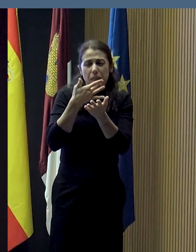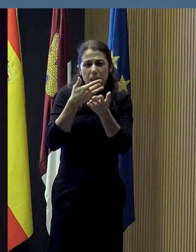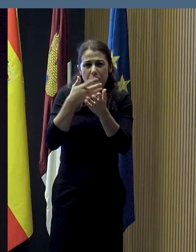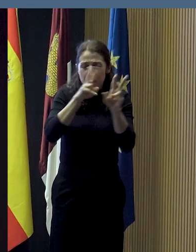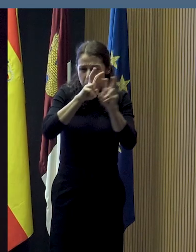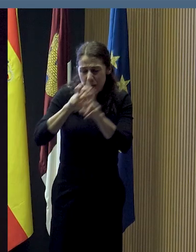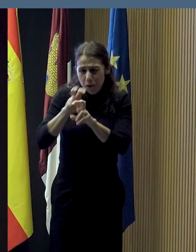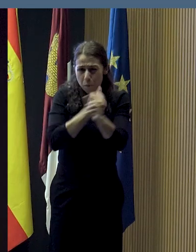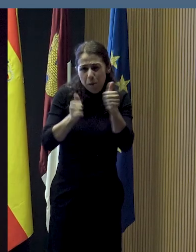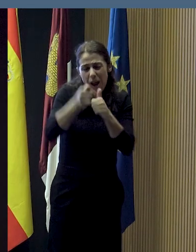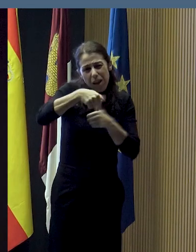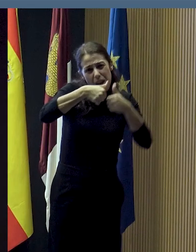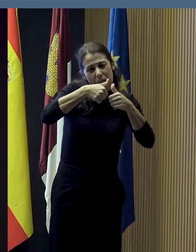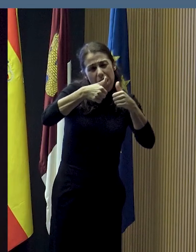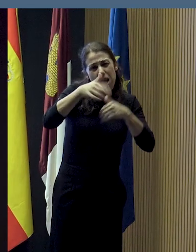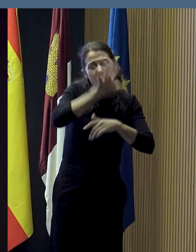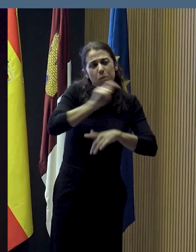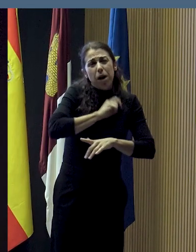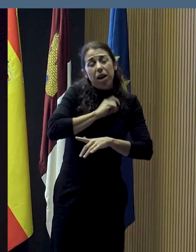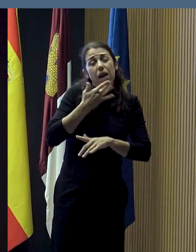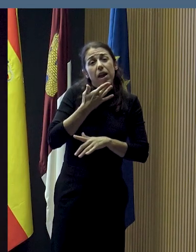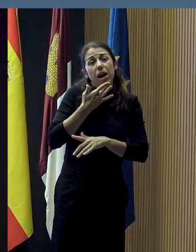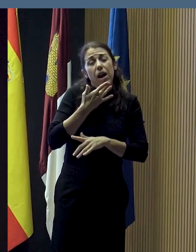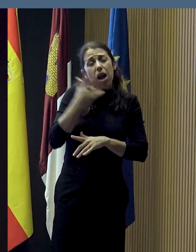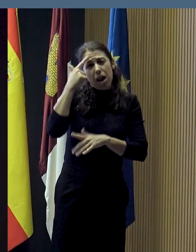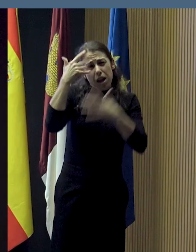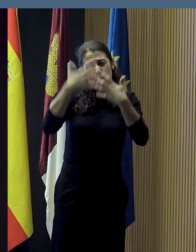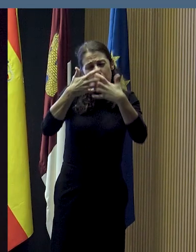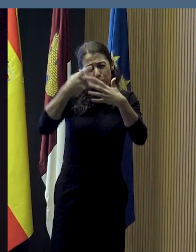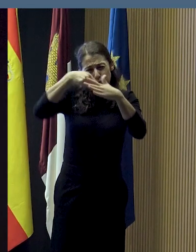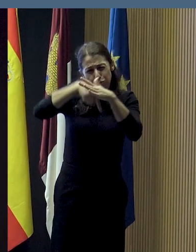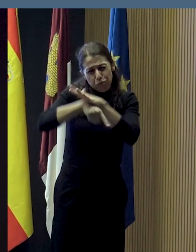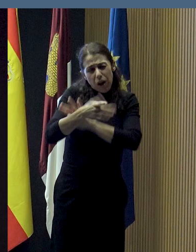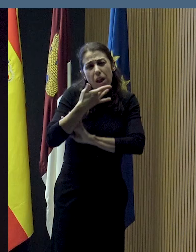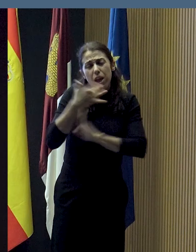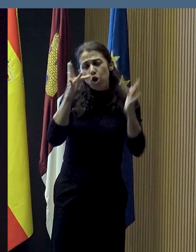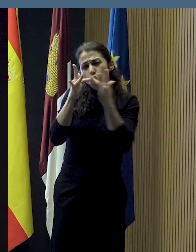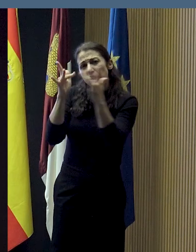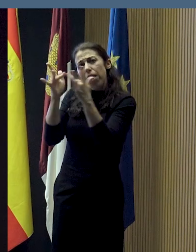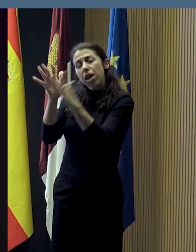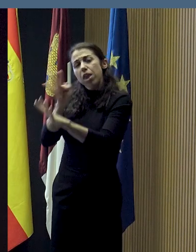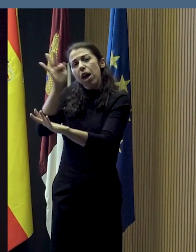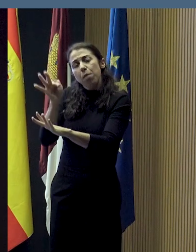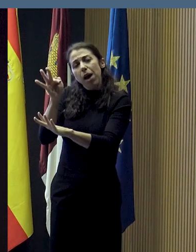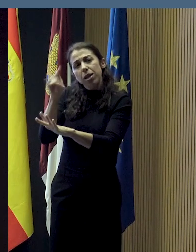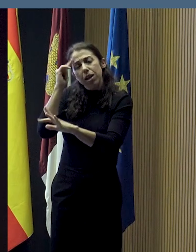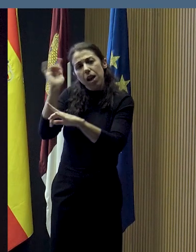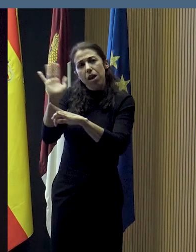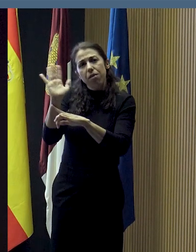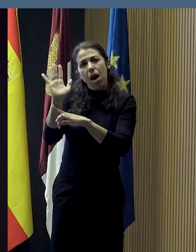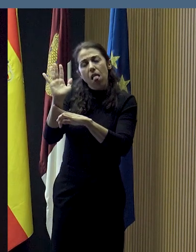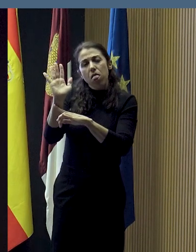pioneras en España sobre envejecimiento, conectividad neuronal y enfermedades